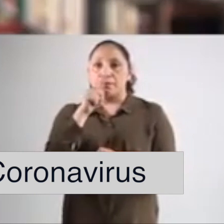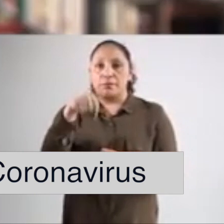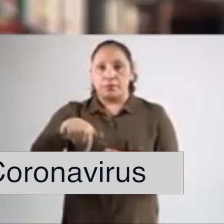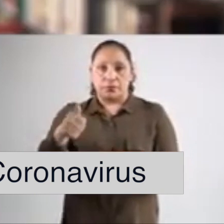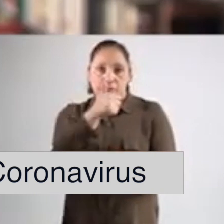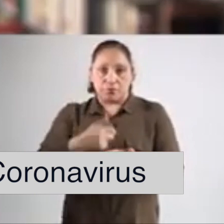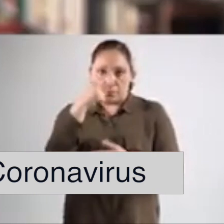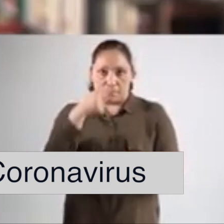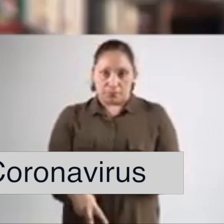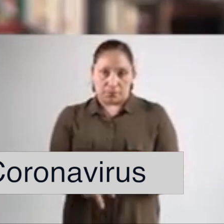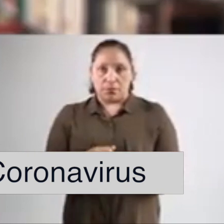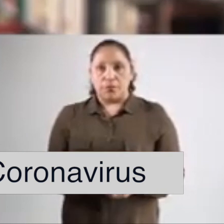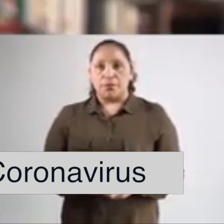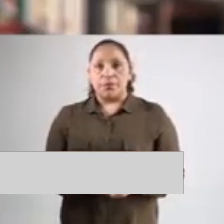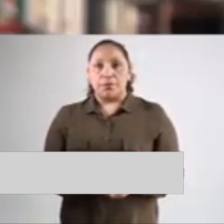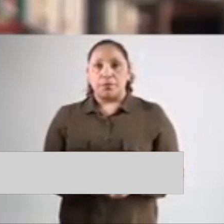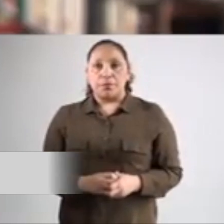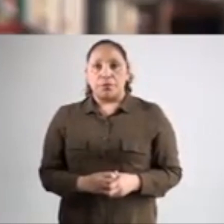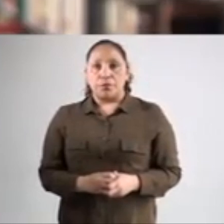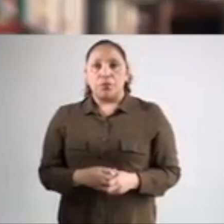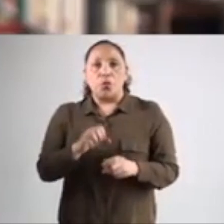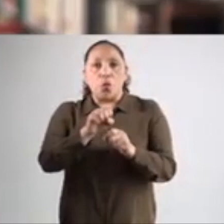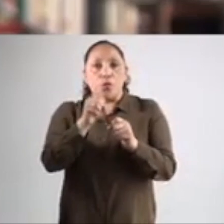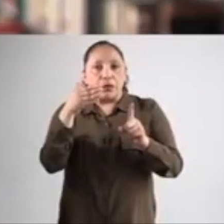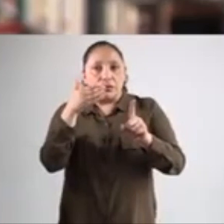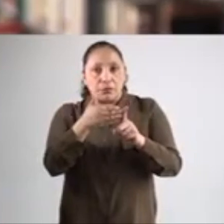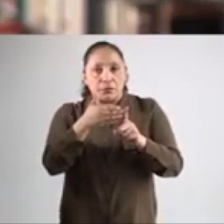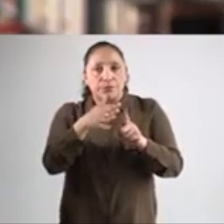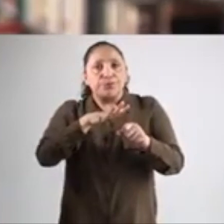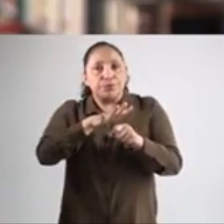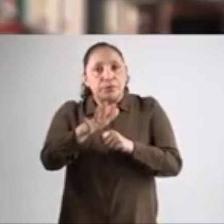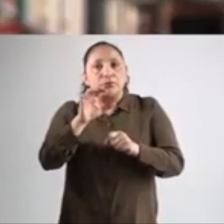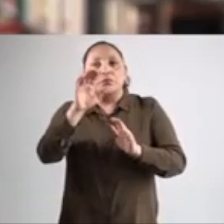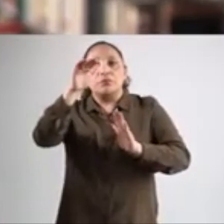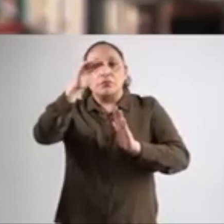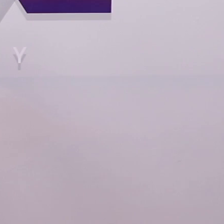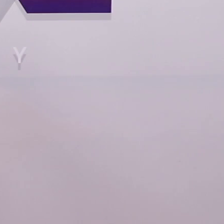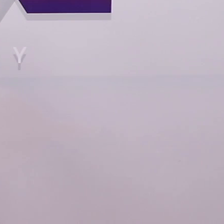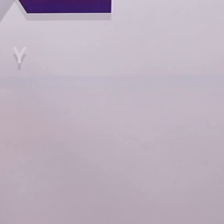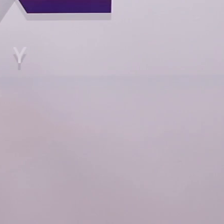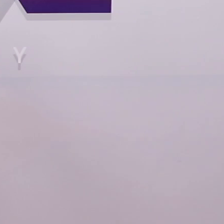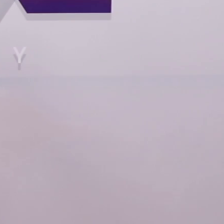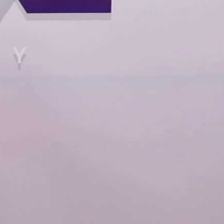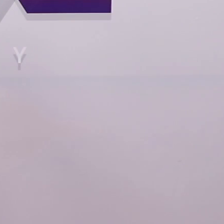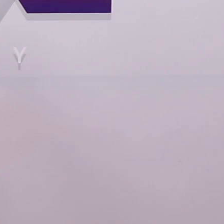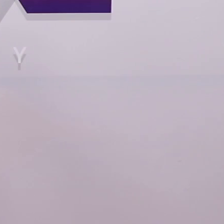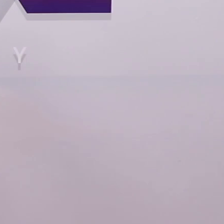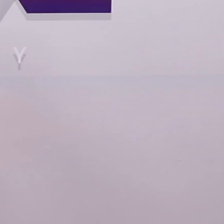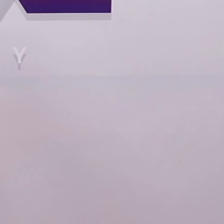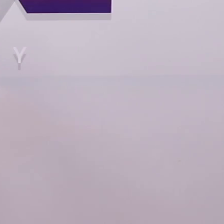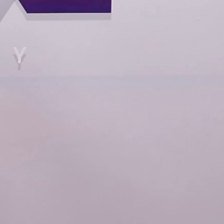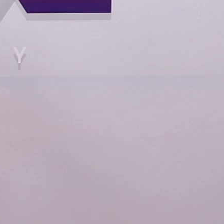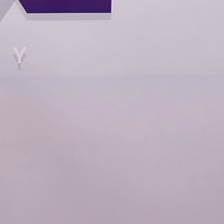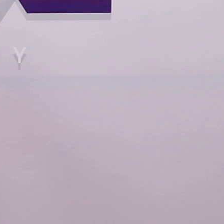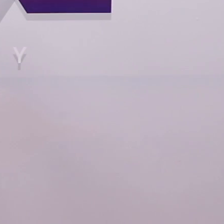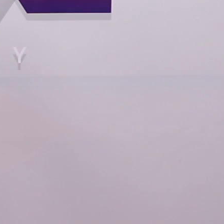296 casos confirmados y 8 defunciones. Por su parte, Rosaura Ruiz, secretaria de Educación, Ciencia, Tecnología e Innovación, detalló